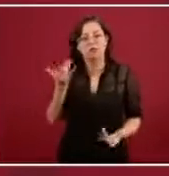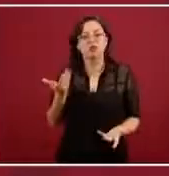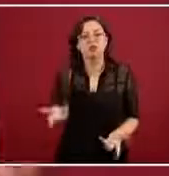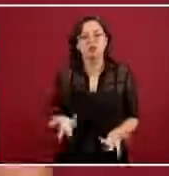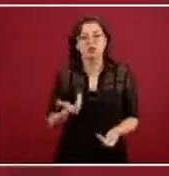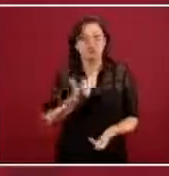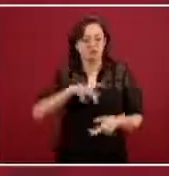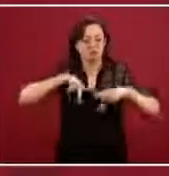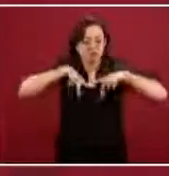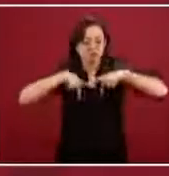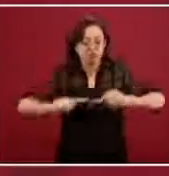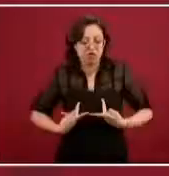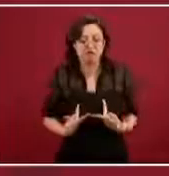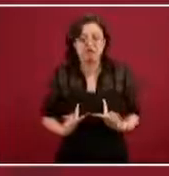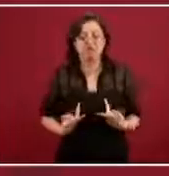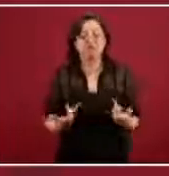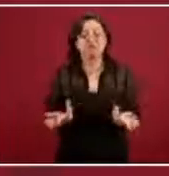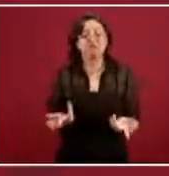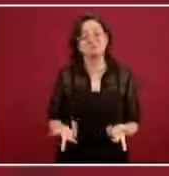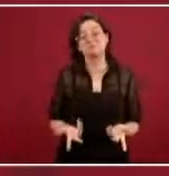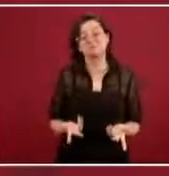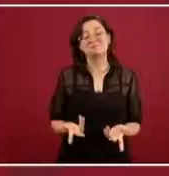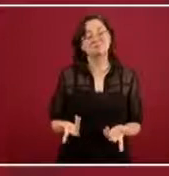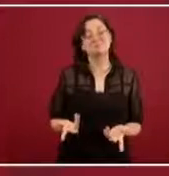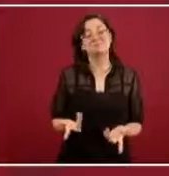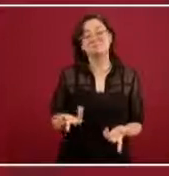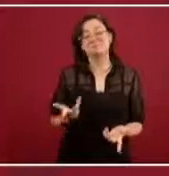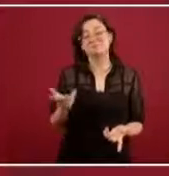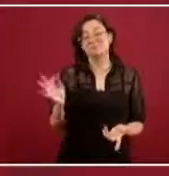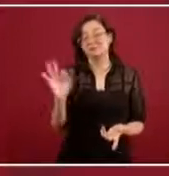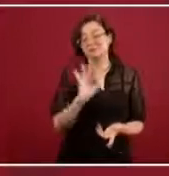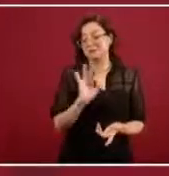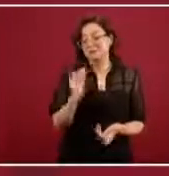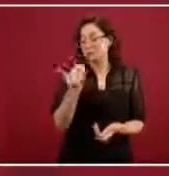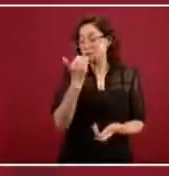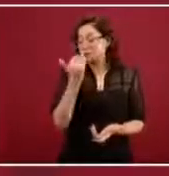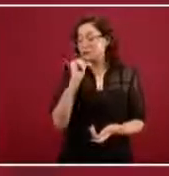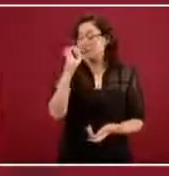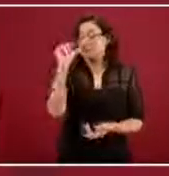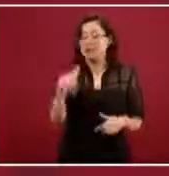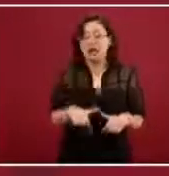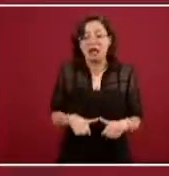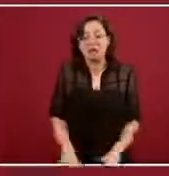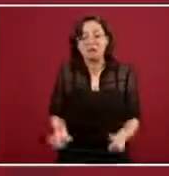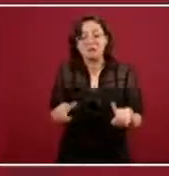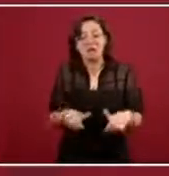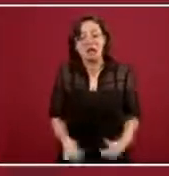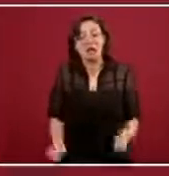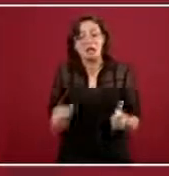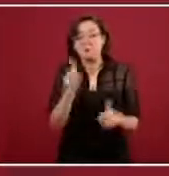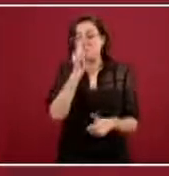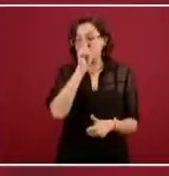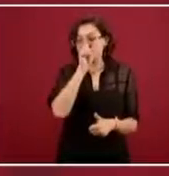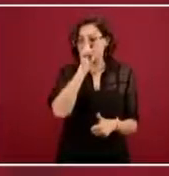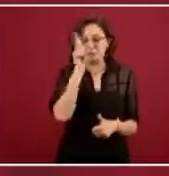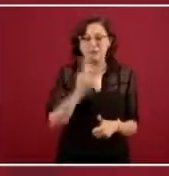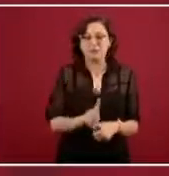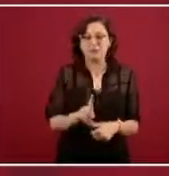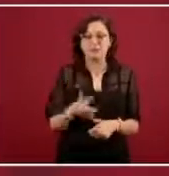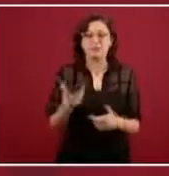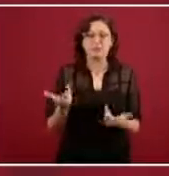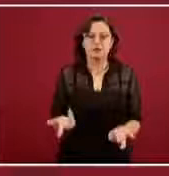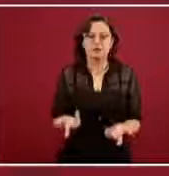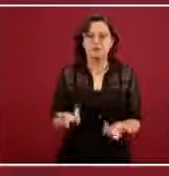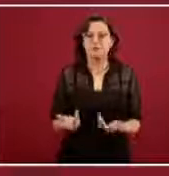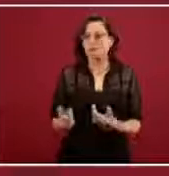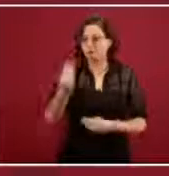desnutrición causada por insuficiencia crónica de alimentos, ya sea en general alimentos o los macronutrientes o